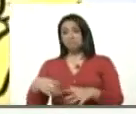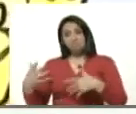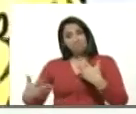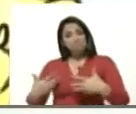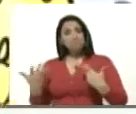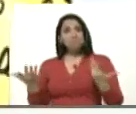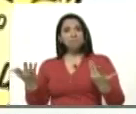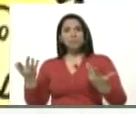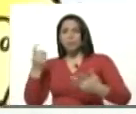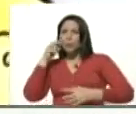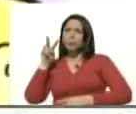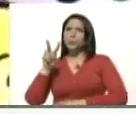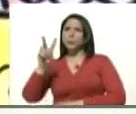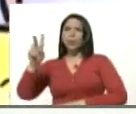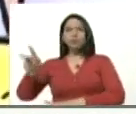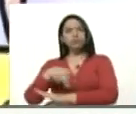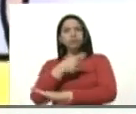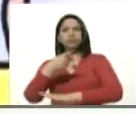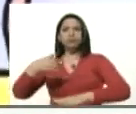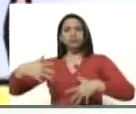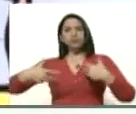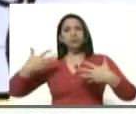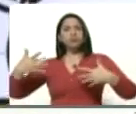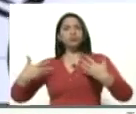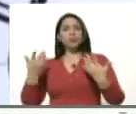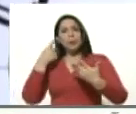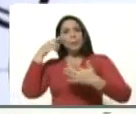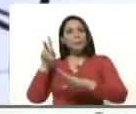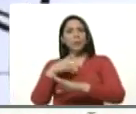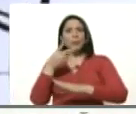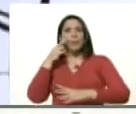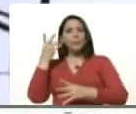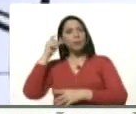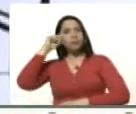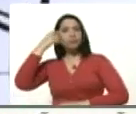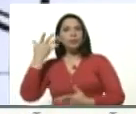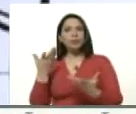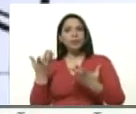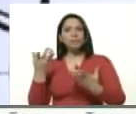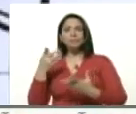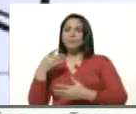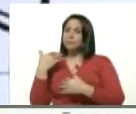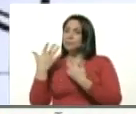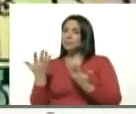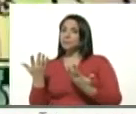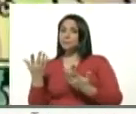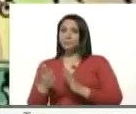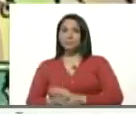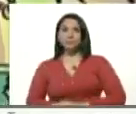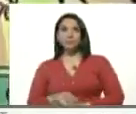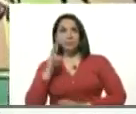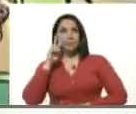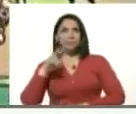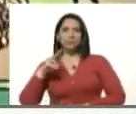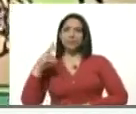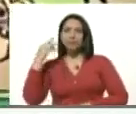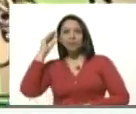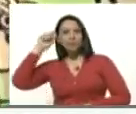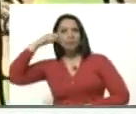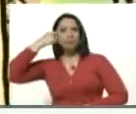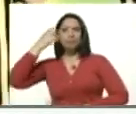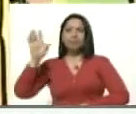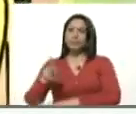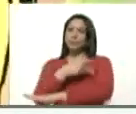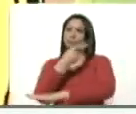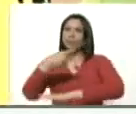sonriente, continuamente a ti. Para desearte por siempre un cumpleaños feliz. Para desearte por siempre un